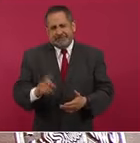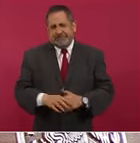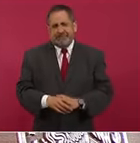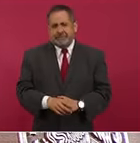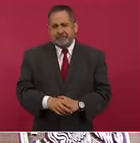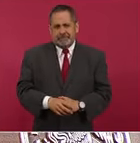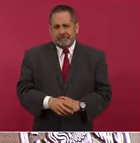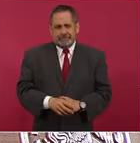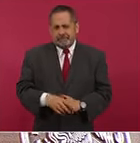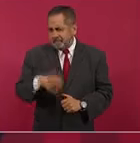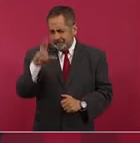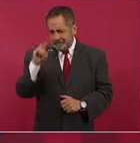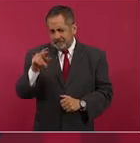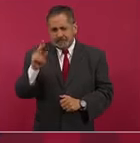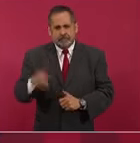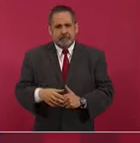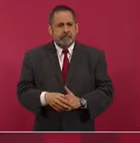No,